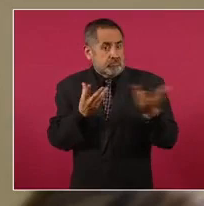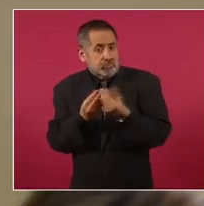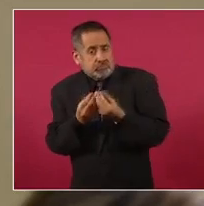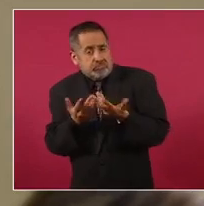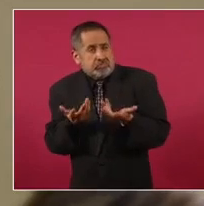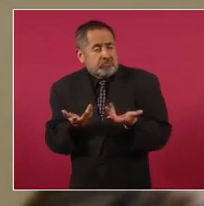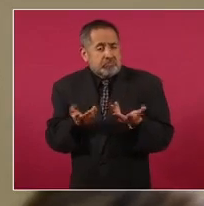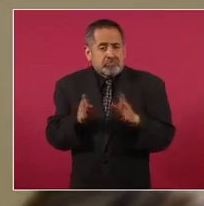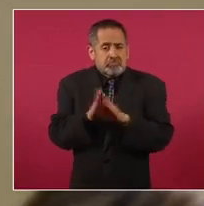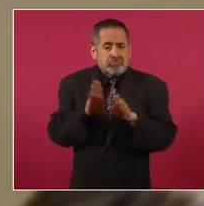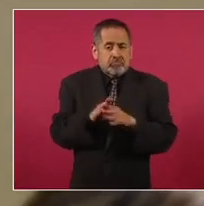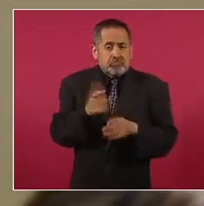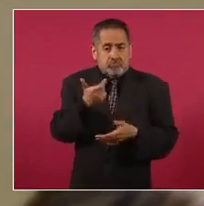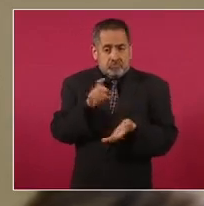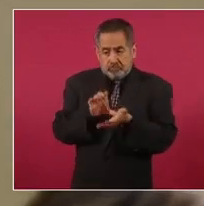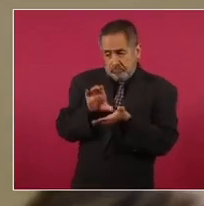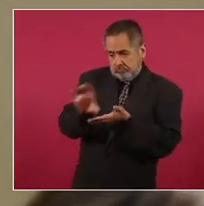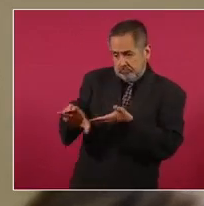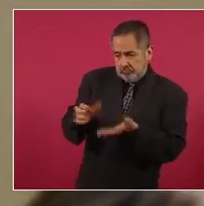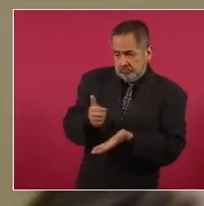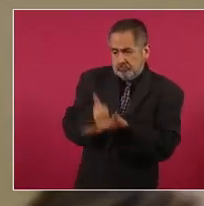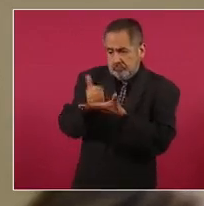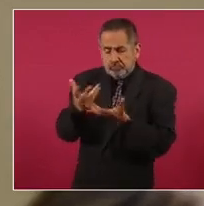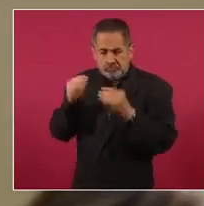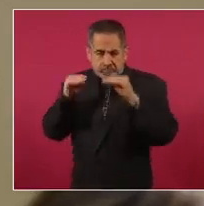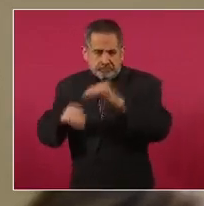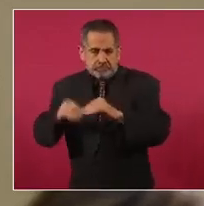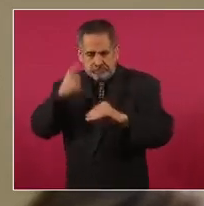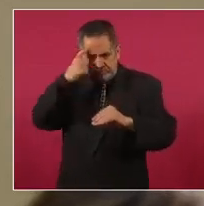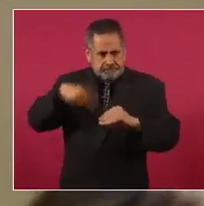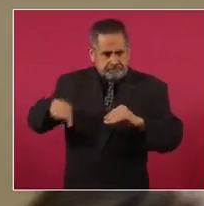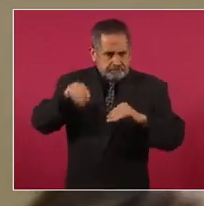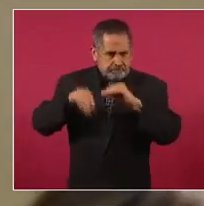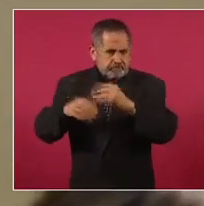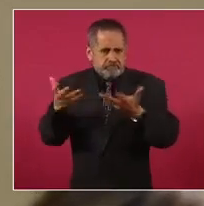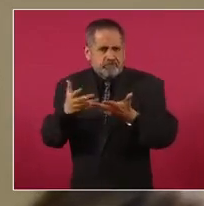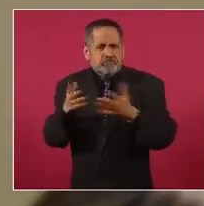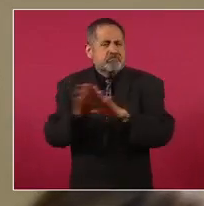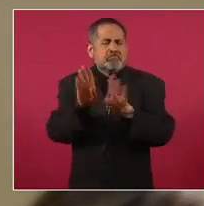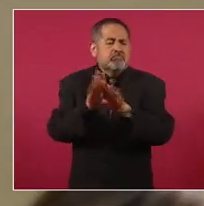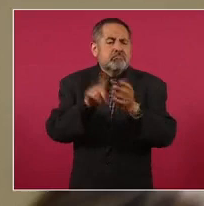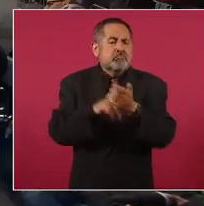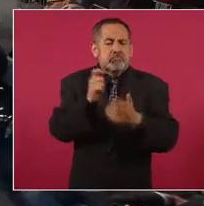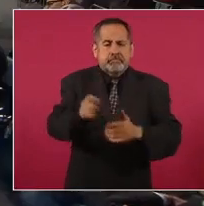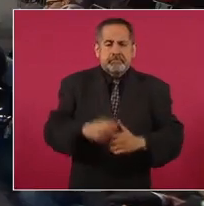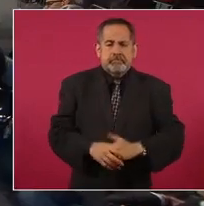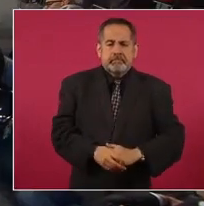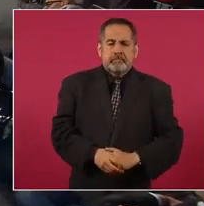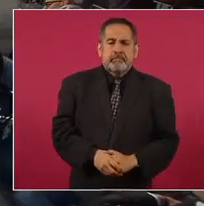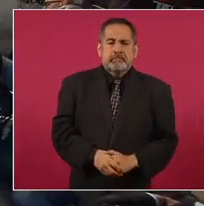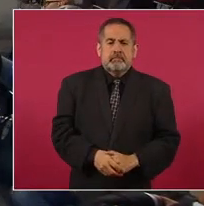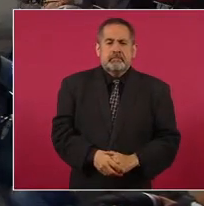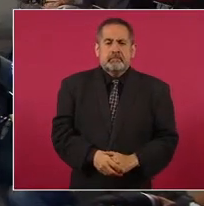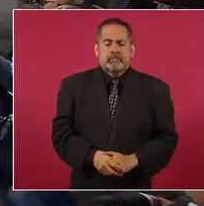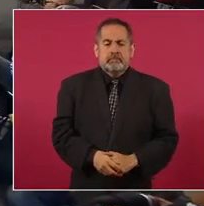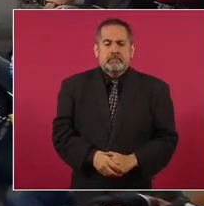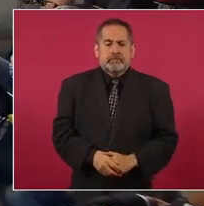participación financiera para la estructura y capacidad que se está construyendo o cómo estaría? Pues